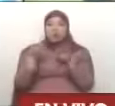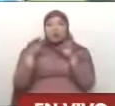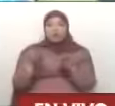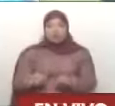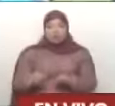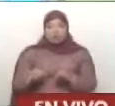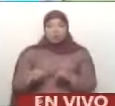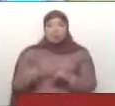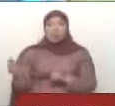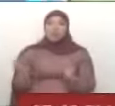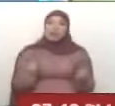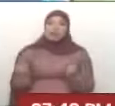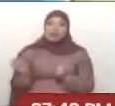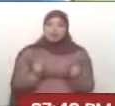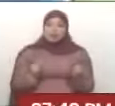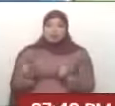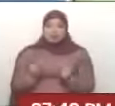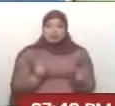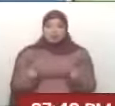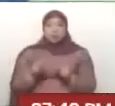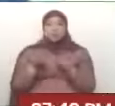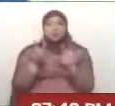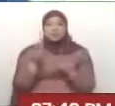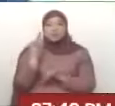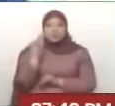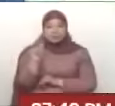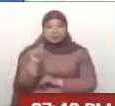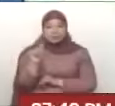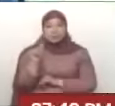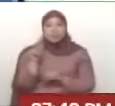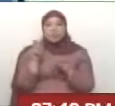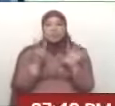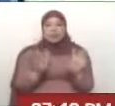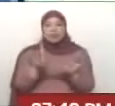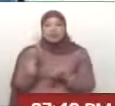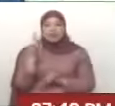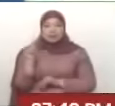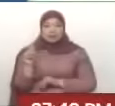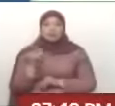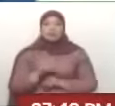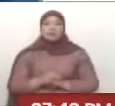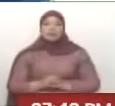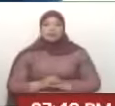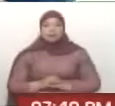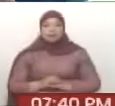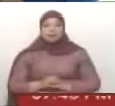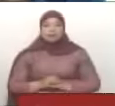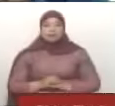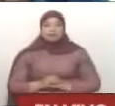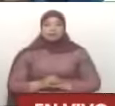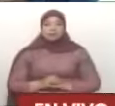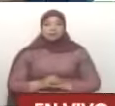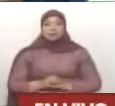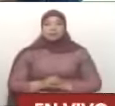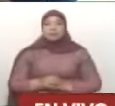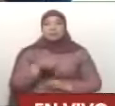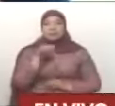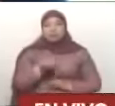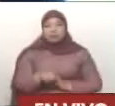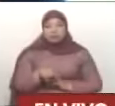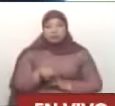fuerza el debate de las 7T, las 7 transformaciones, ¿verdad? Y